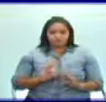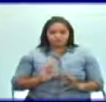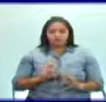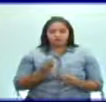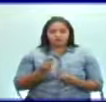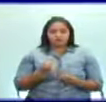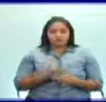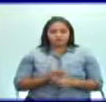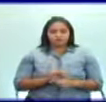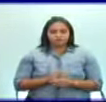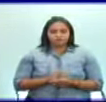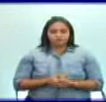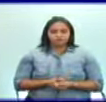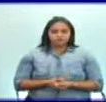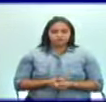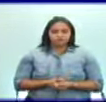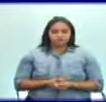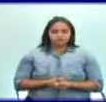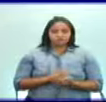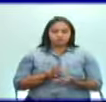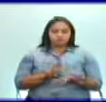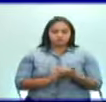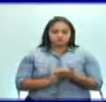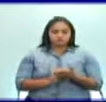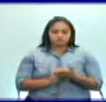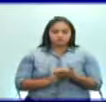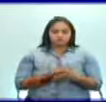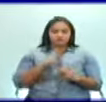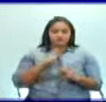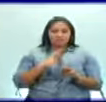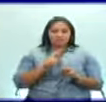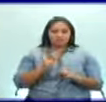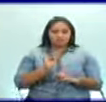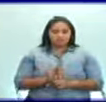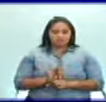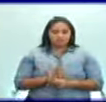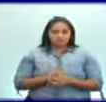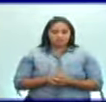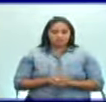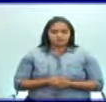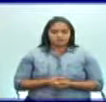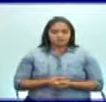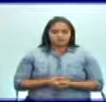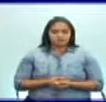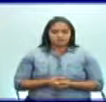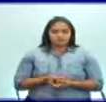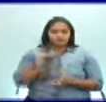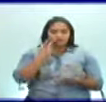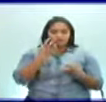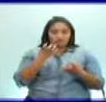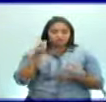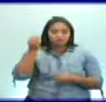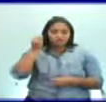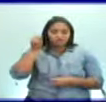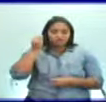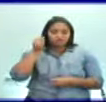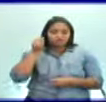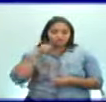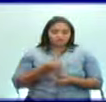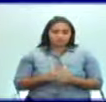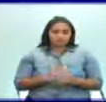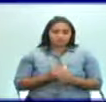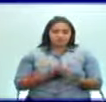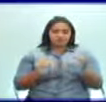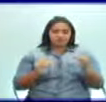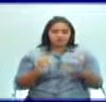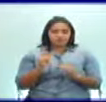hacer? Bueno, aplicamos, miren, la identidad fundamental logarítmica, por eso es importante conocer las propiedades y las bases conceptuales de la matemática